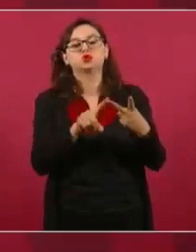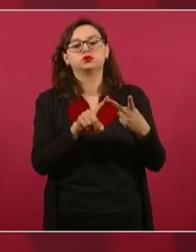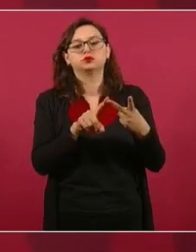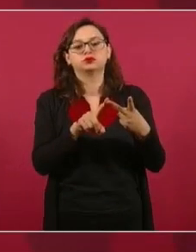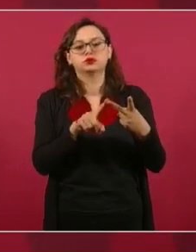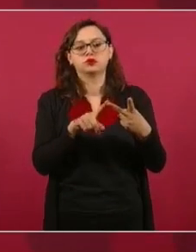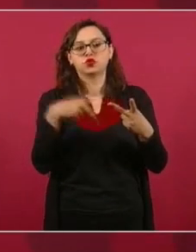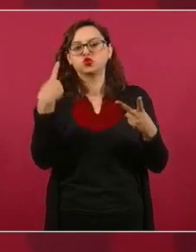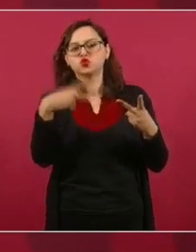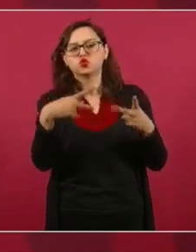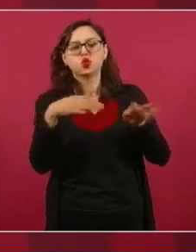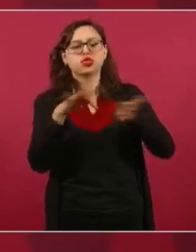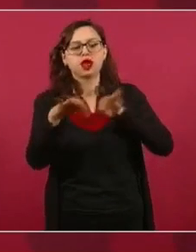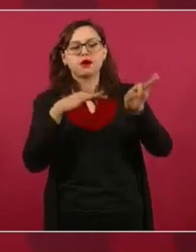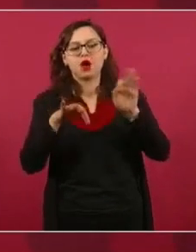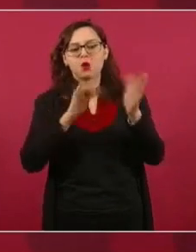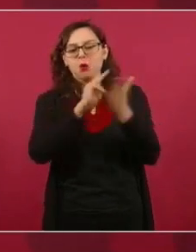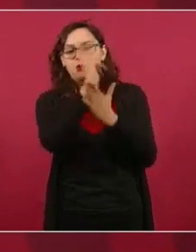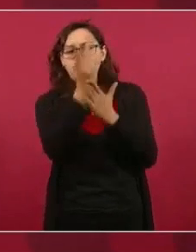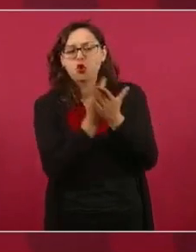el programa.